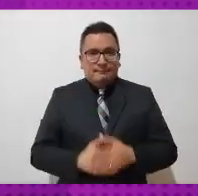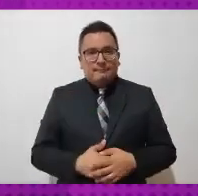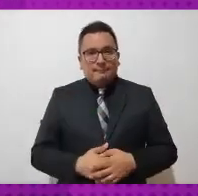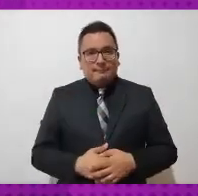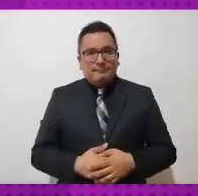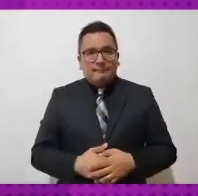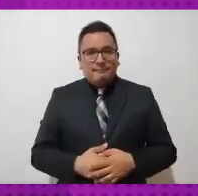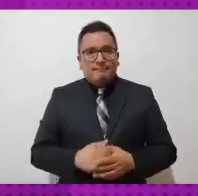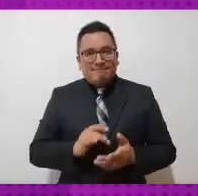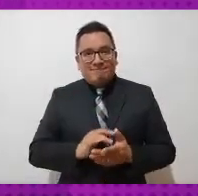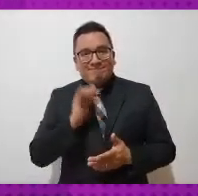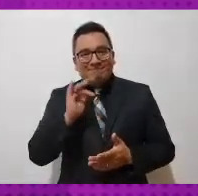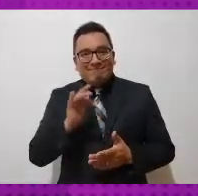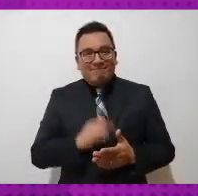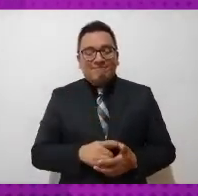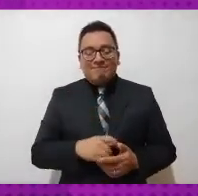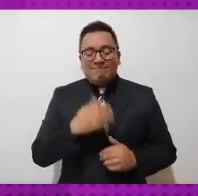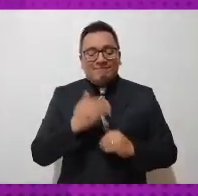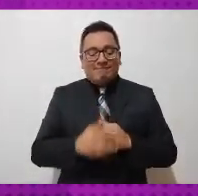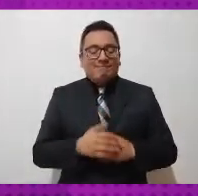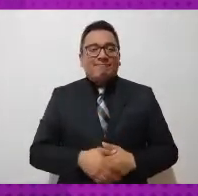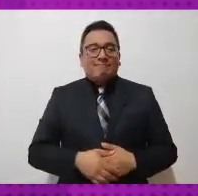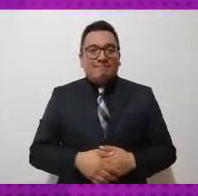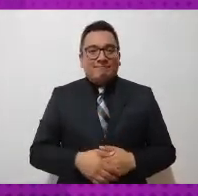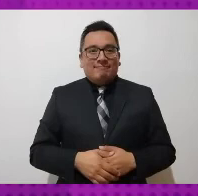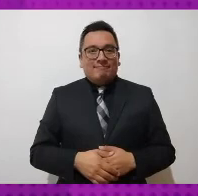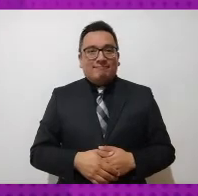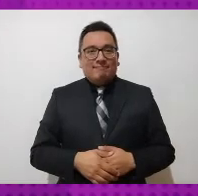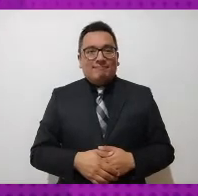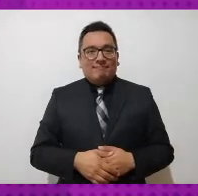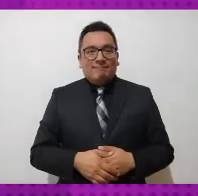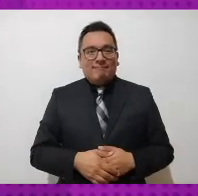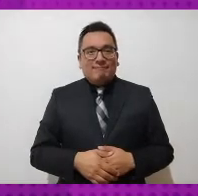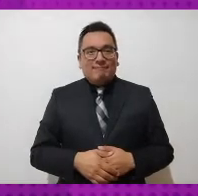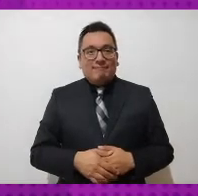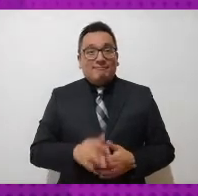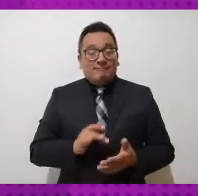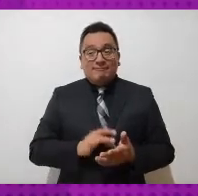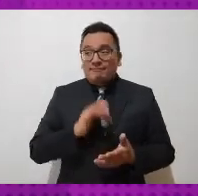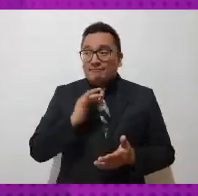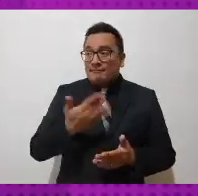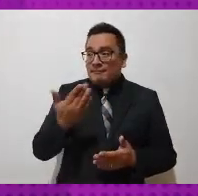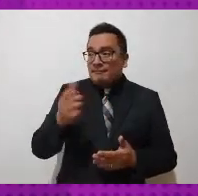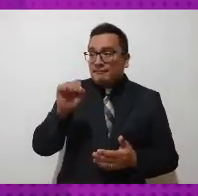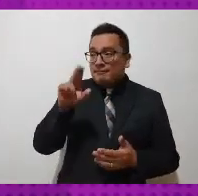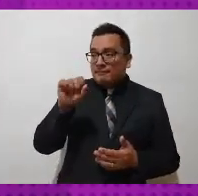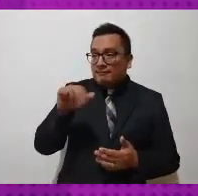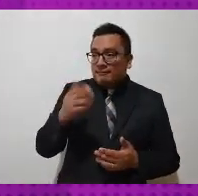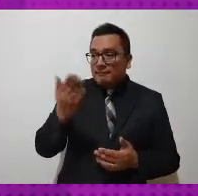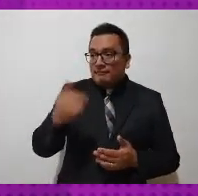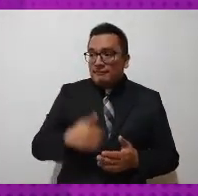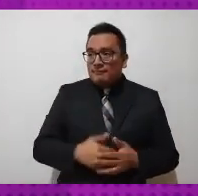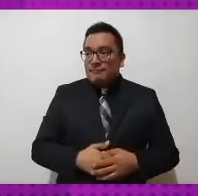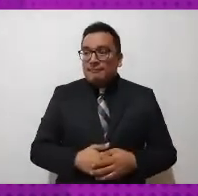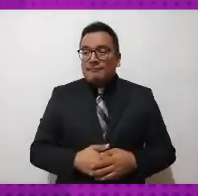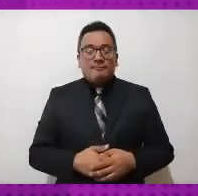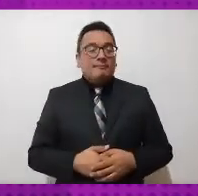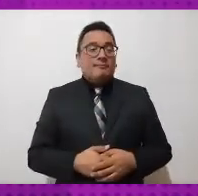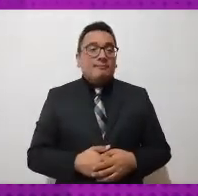igualdad. Gracias, Leti. ¿Sería cuánto en la respuesta de esta? Gracias, consejera Lucía. Susana, adelante.